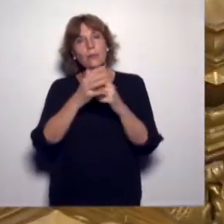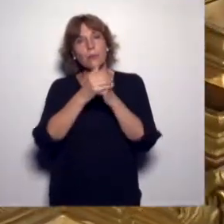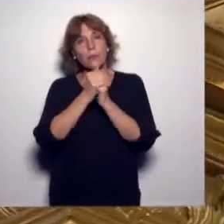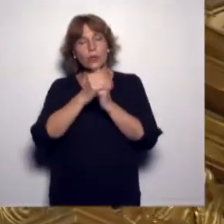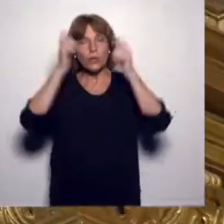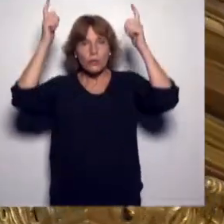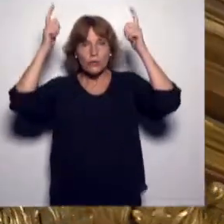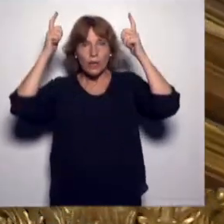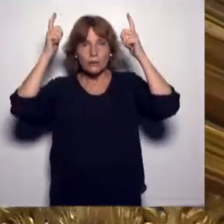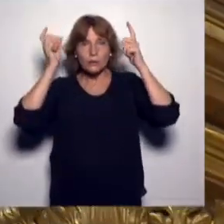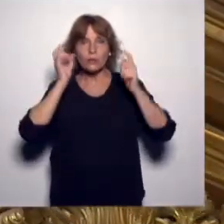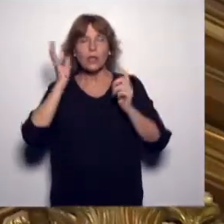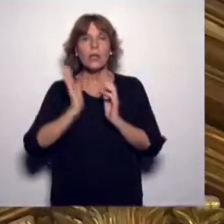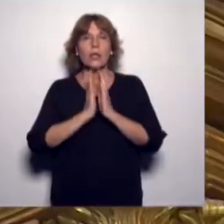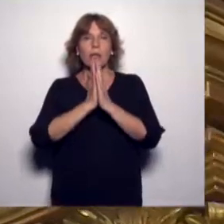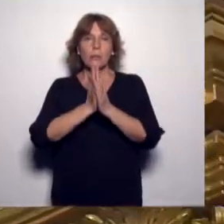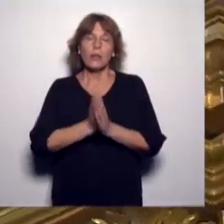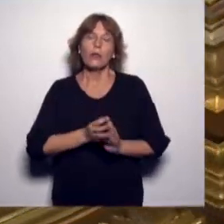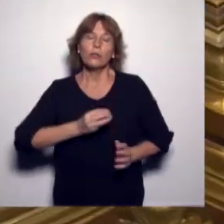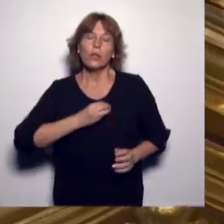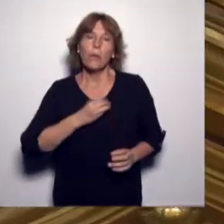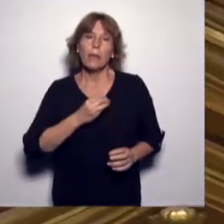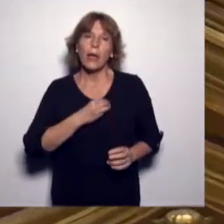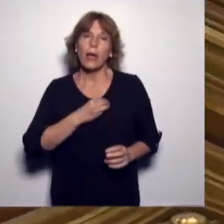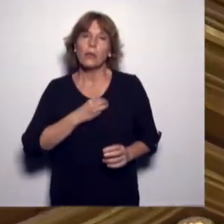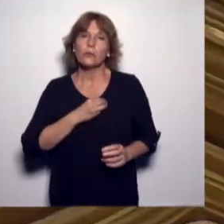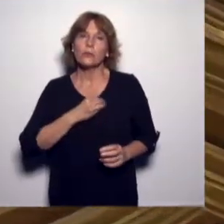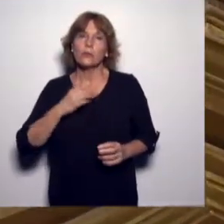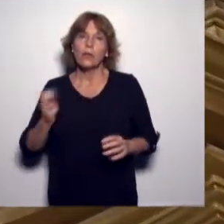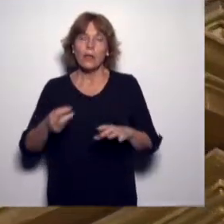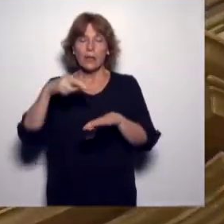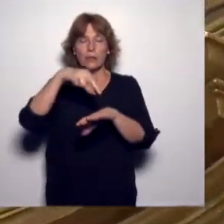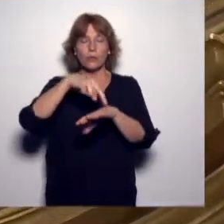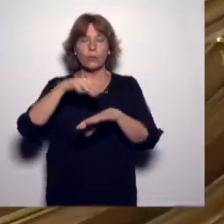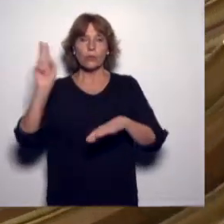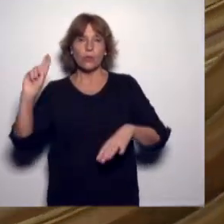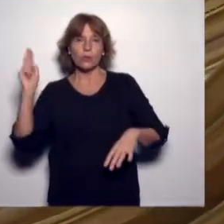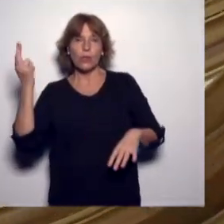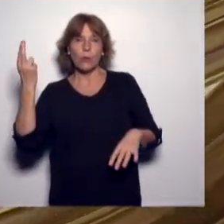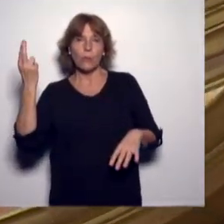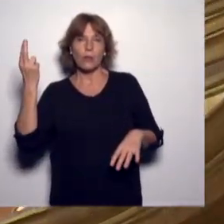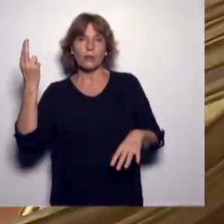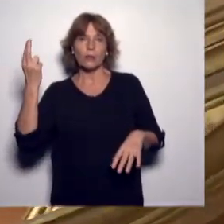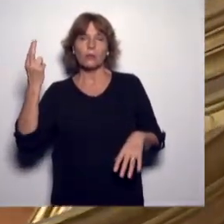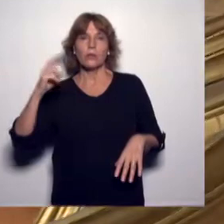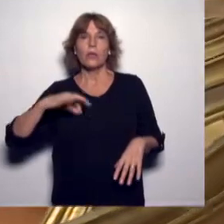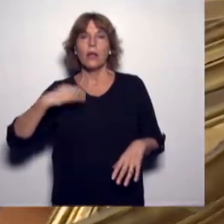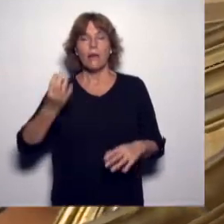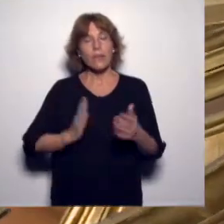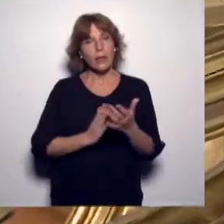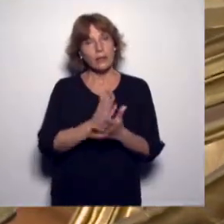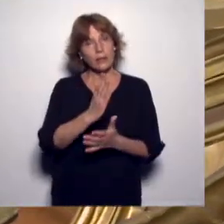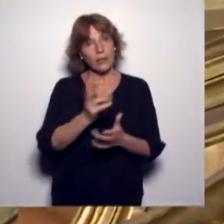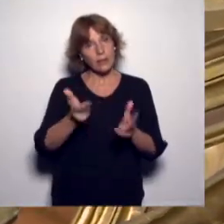Católica, la comunión de los santos, el perdón de los pecados, la resurrección de la